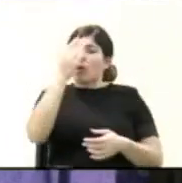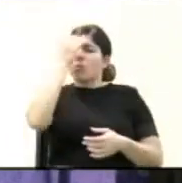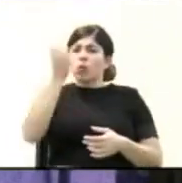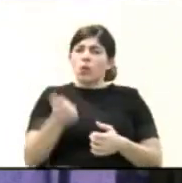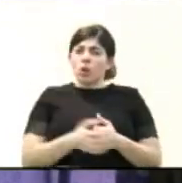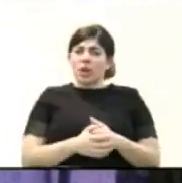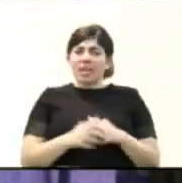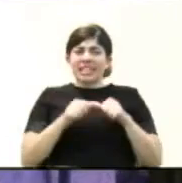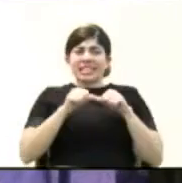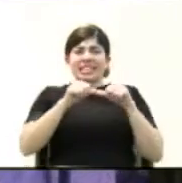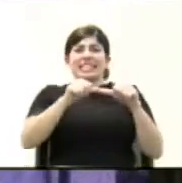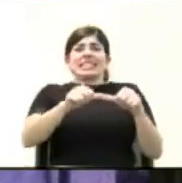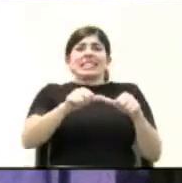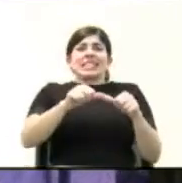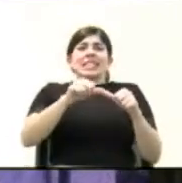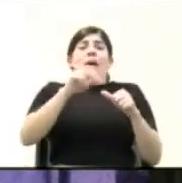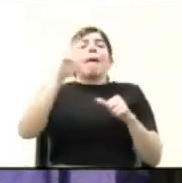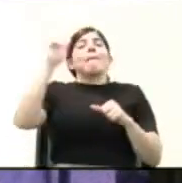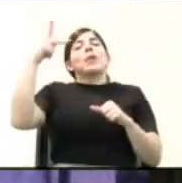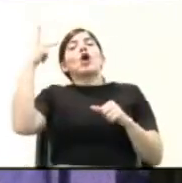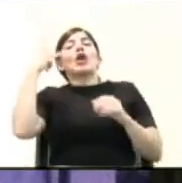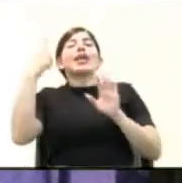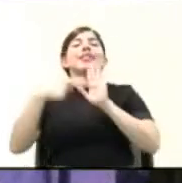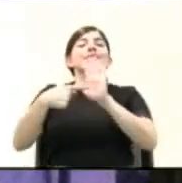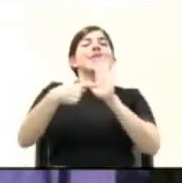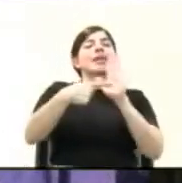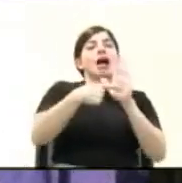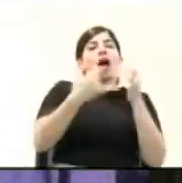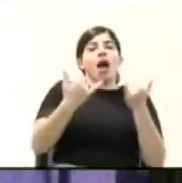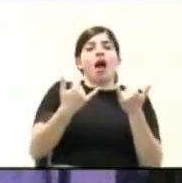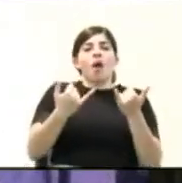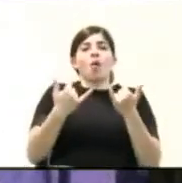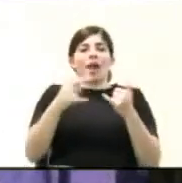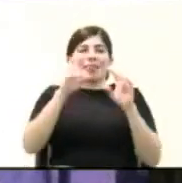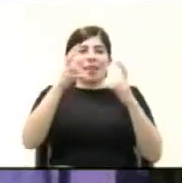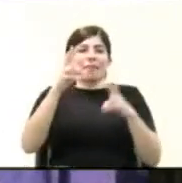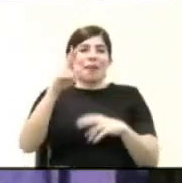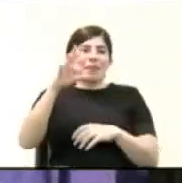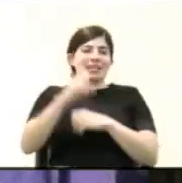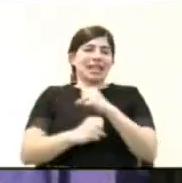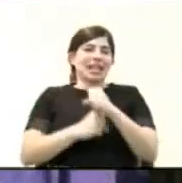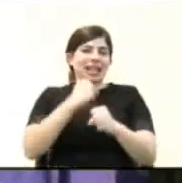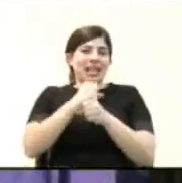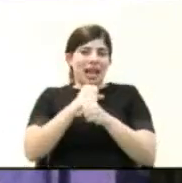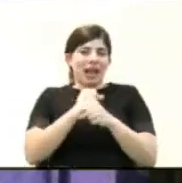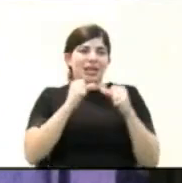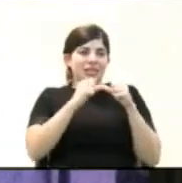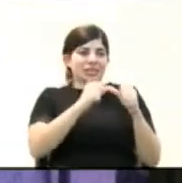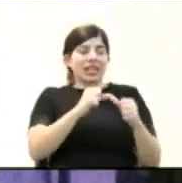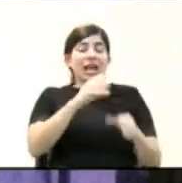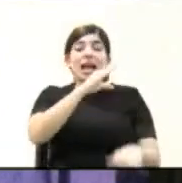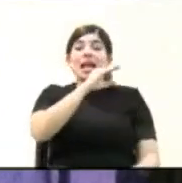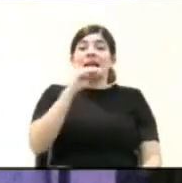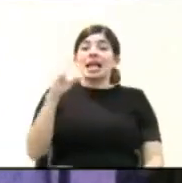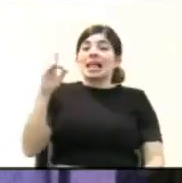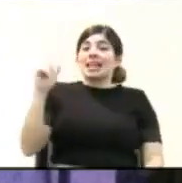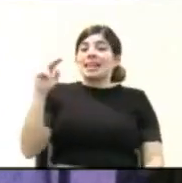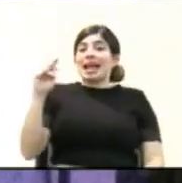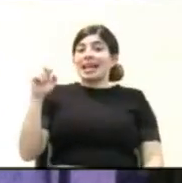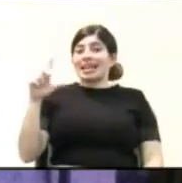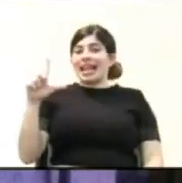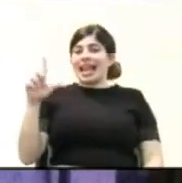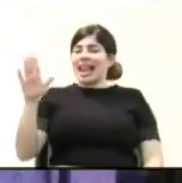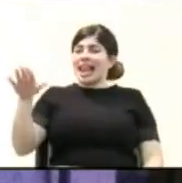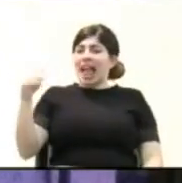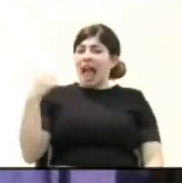Y seguir con la politiquería que están haciendo ahorita con este tema del Bicentenario. Y don Daniel,